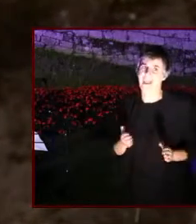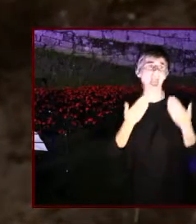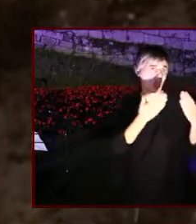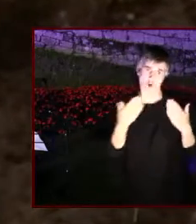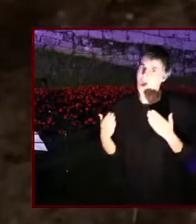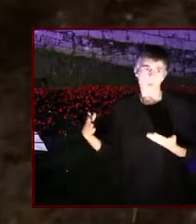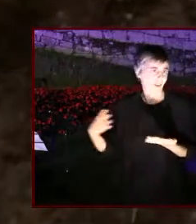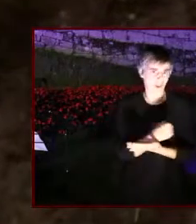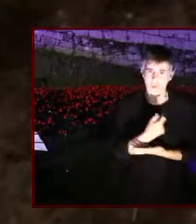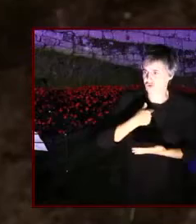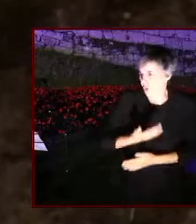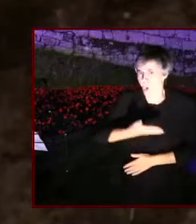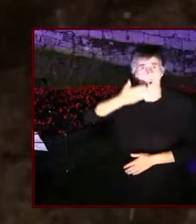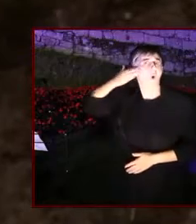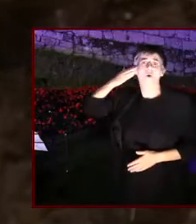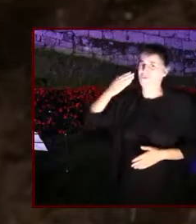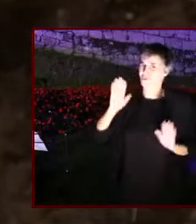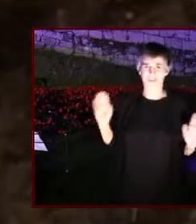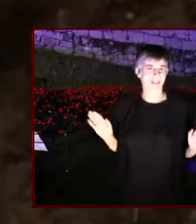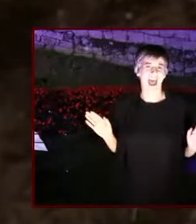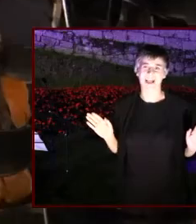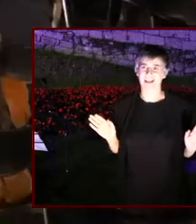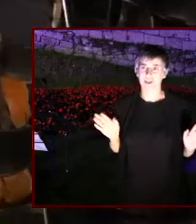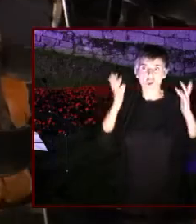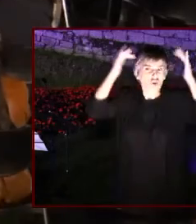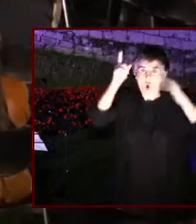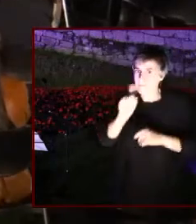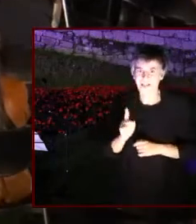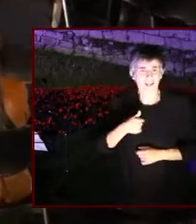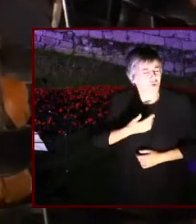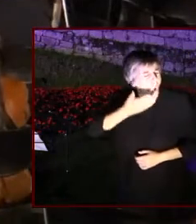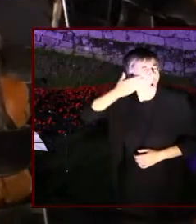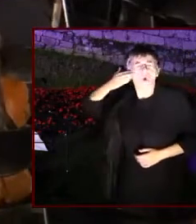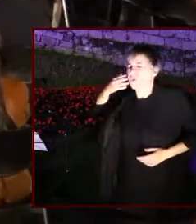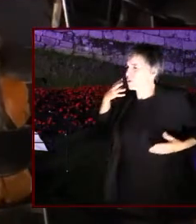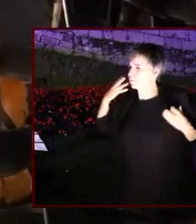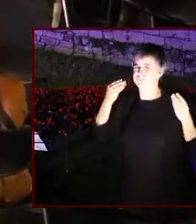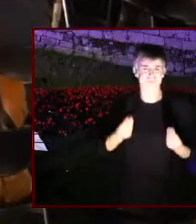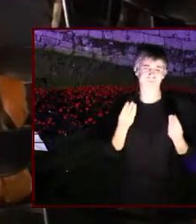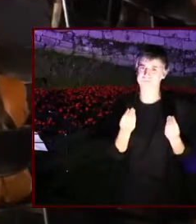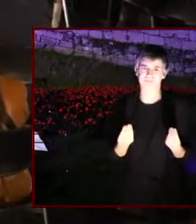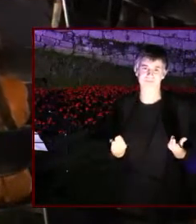estou super orgullosa e que non vos imaginades o orgullo que sinto.